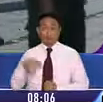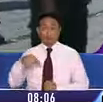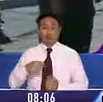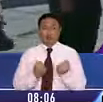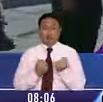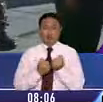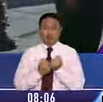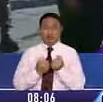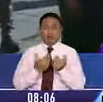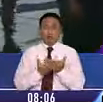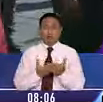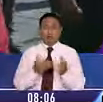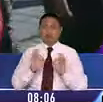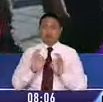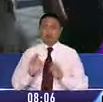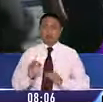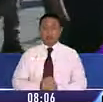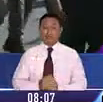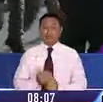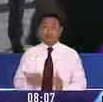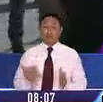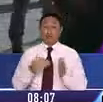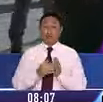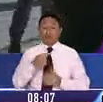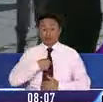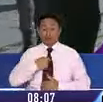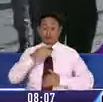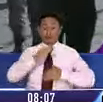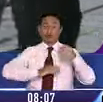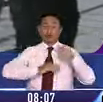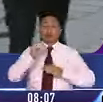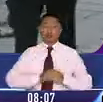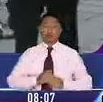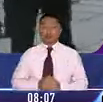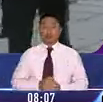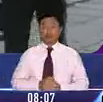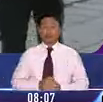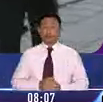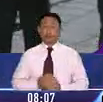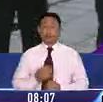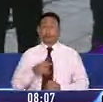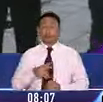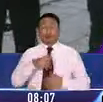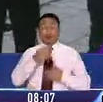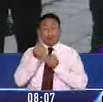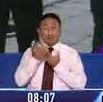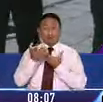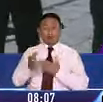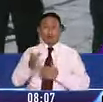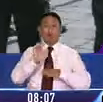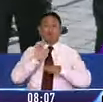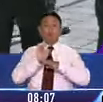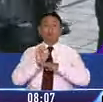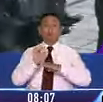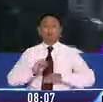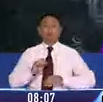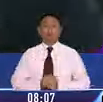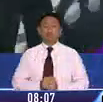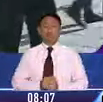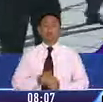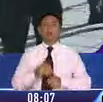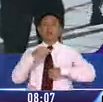vuelto a insistir en su inocencia. También ha mencionado, ha informado al país que durante el tiempo